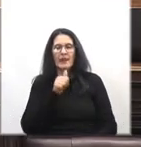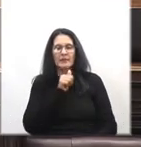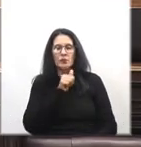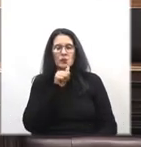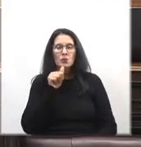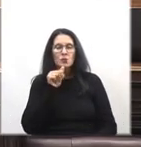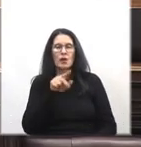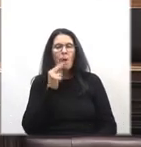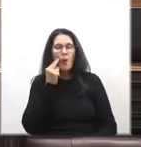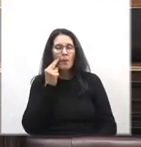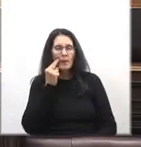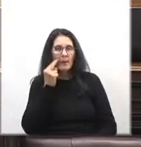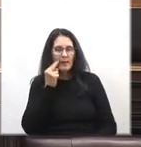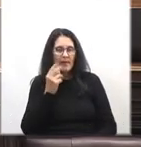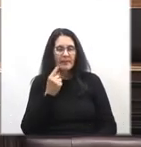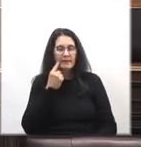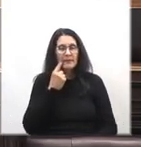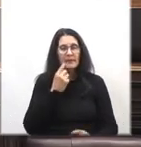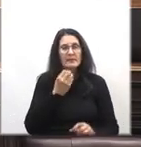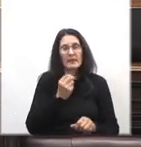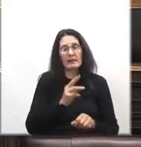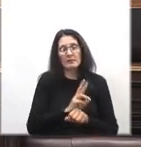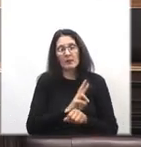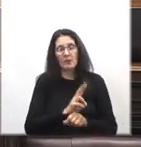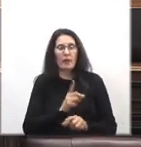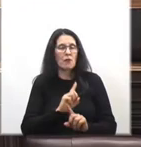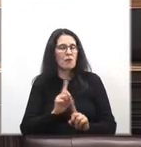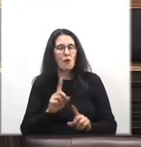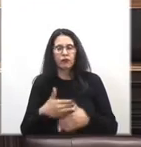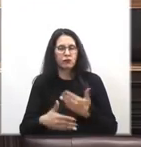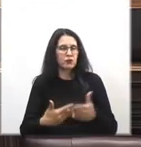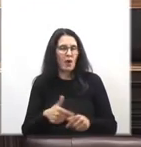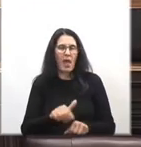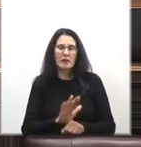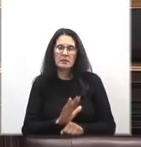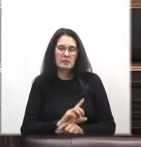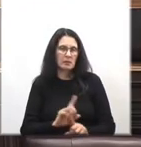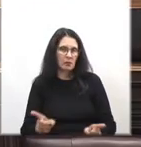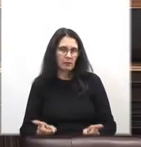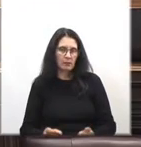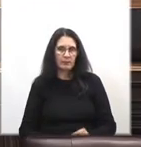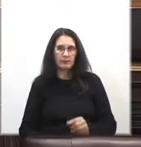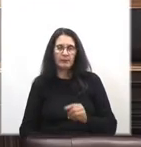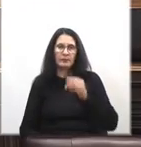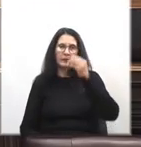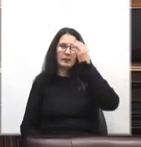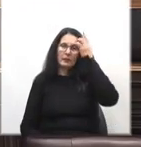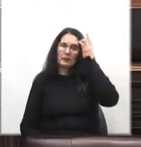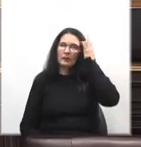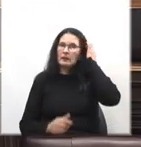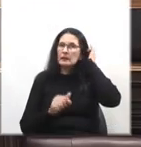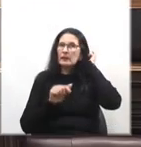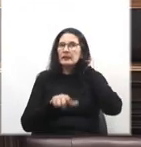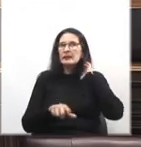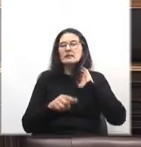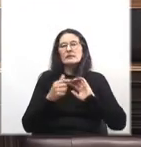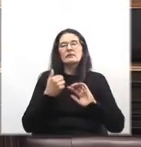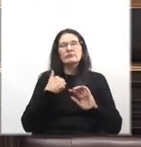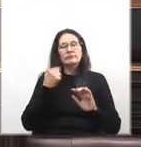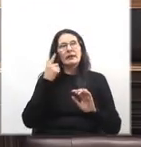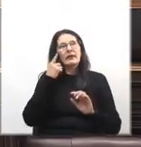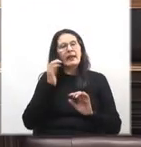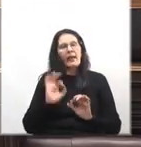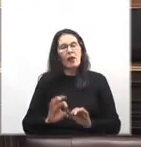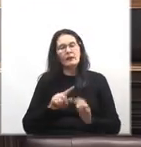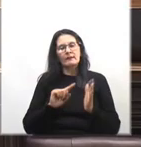de seguridad y de convivencia no funcionan, señor presidente. Y ese creo que podría ser el sinceramiento más